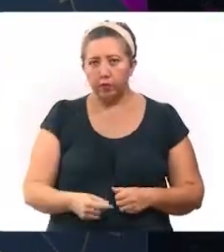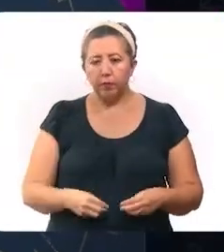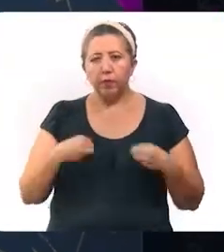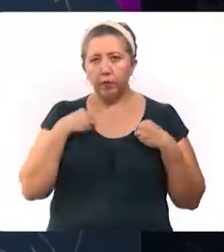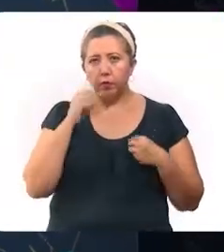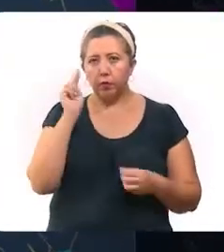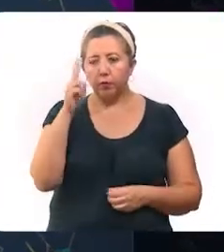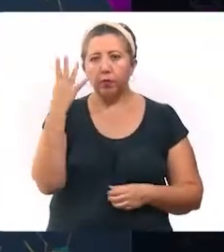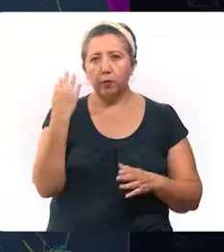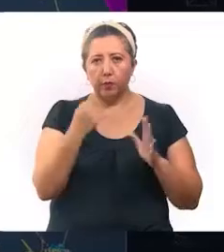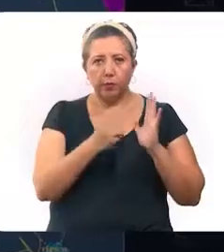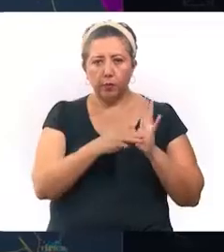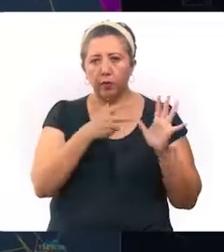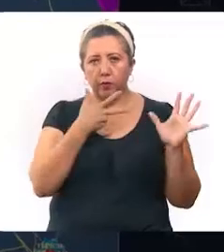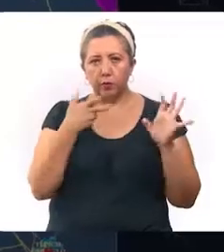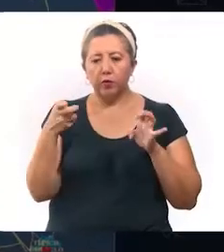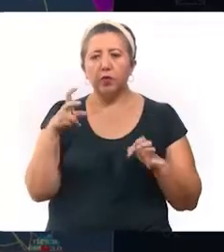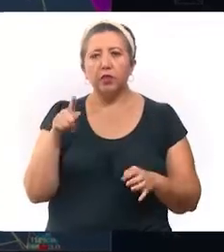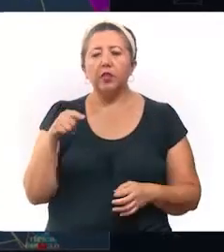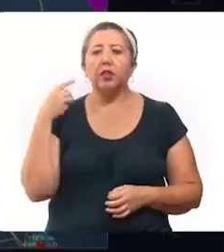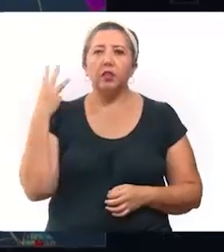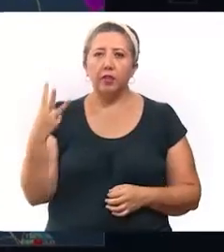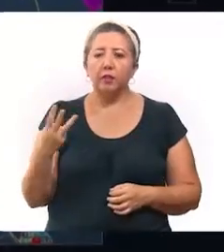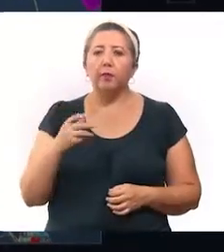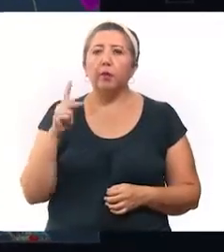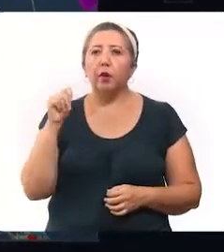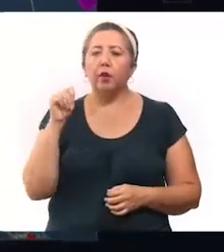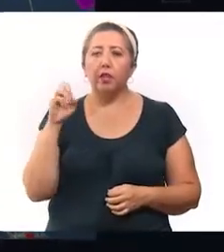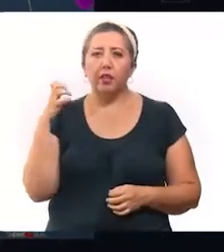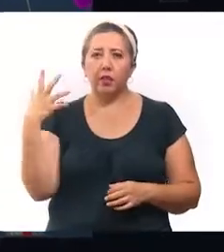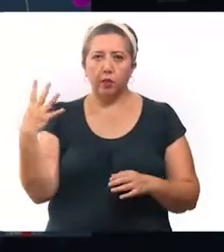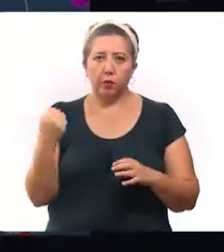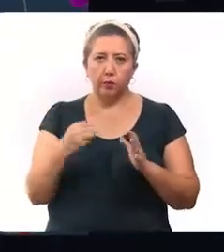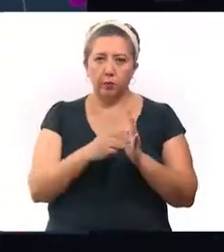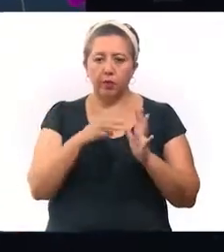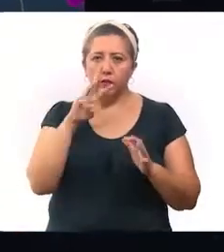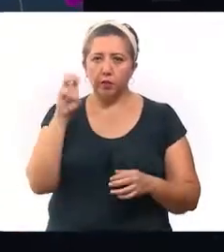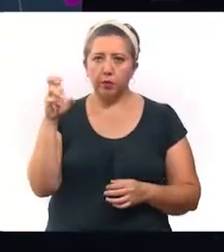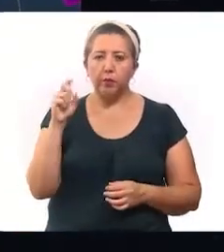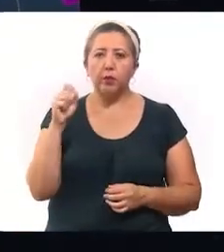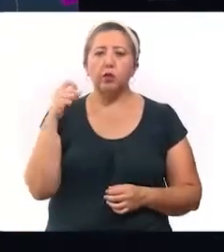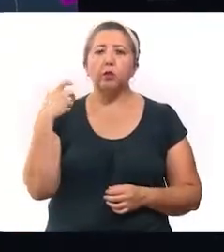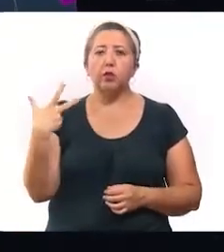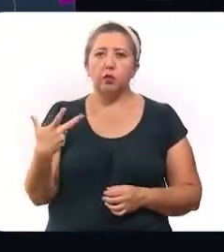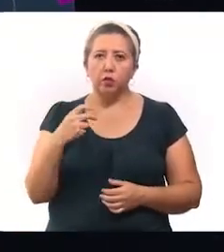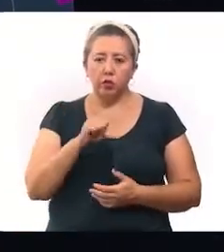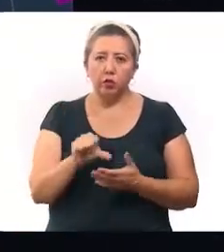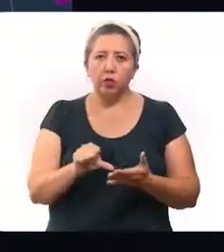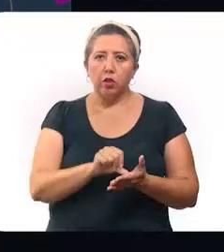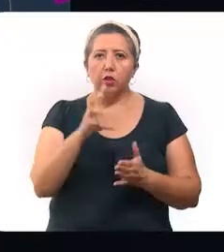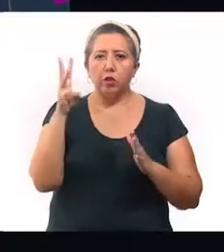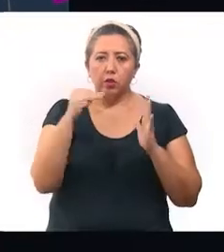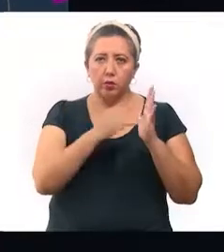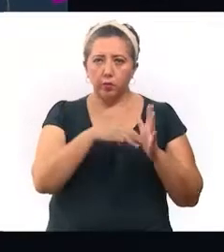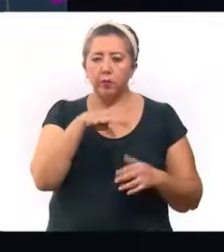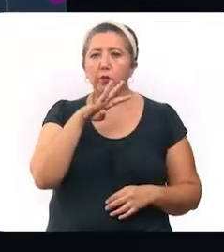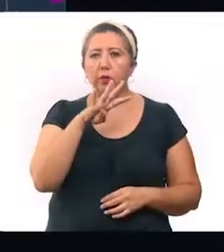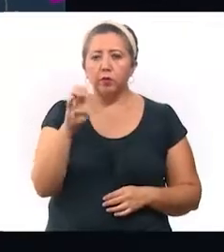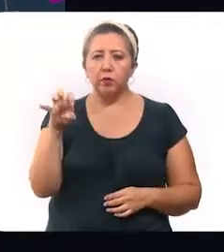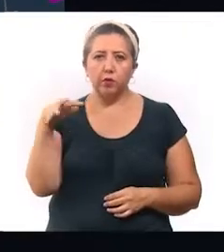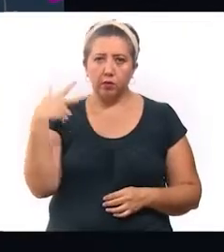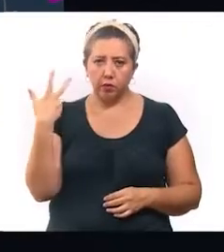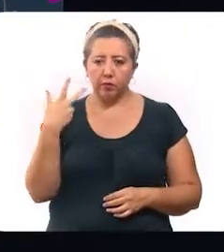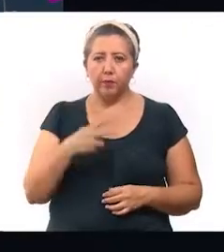la zona norte 9.873, en la zona oriente 9.328, en la zona centro